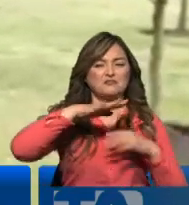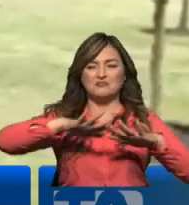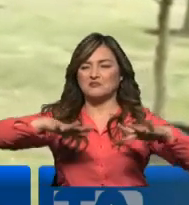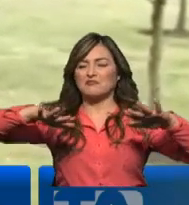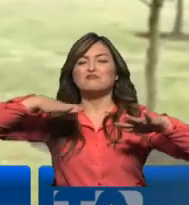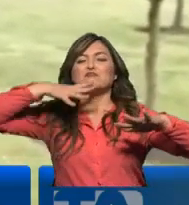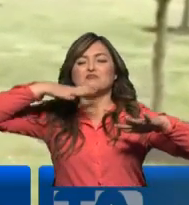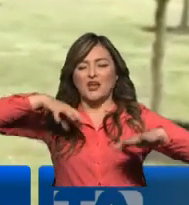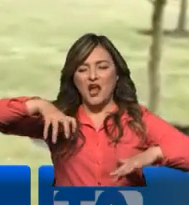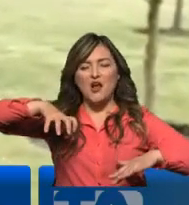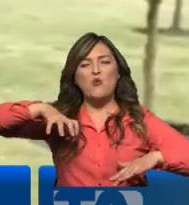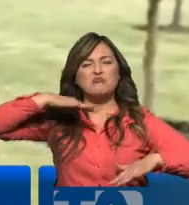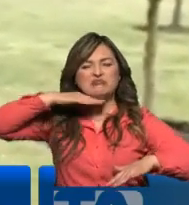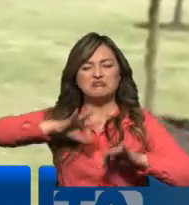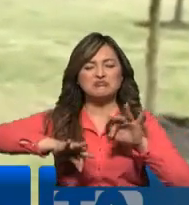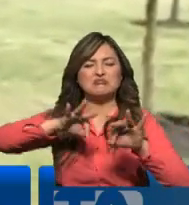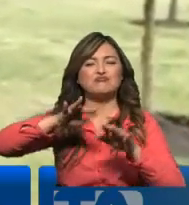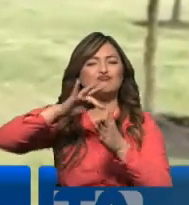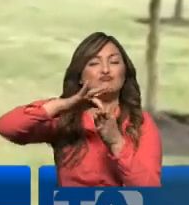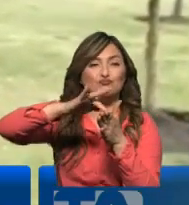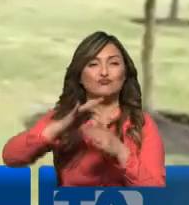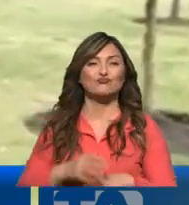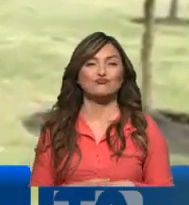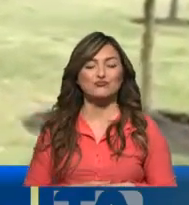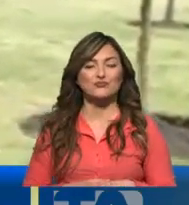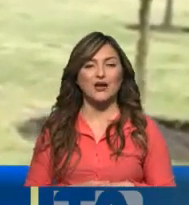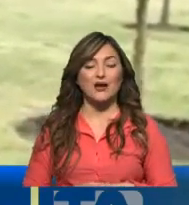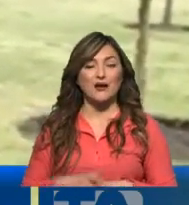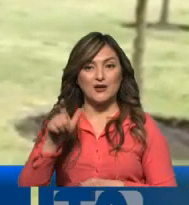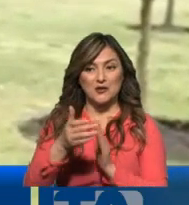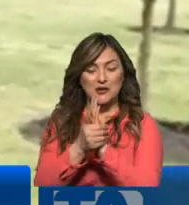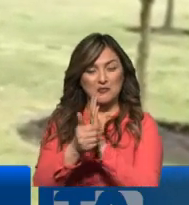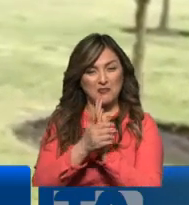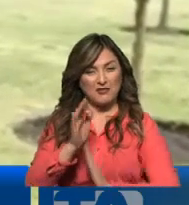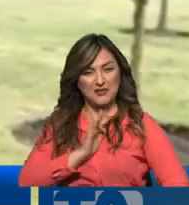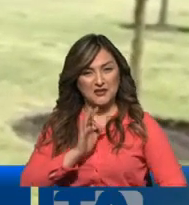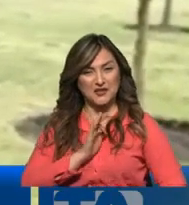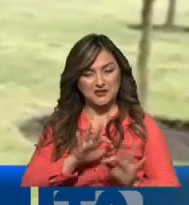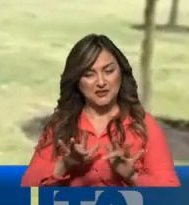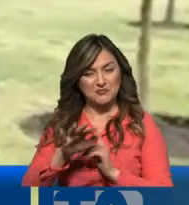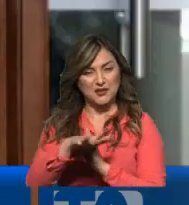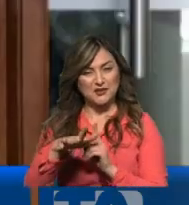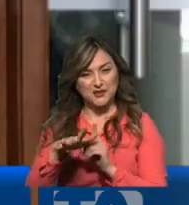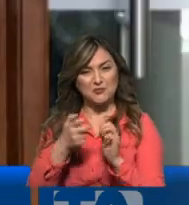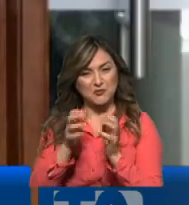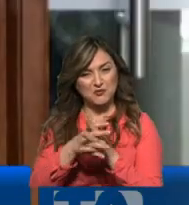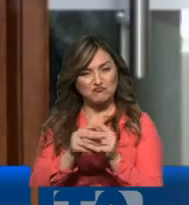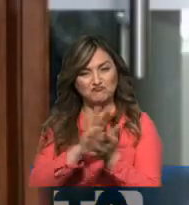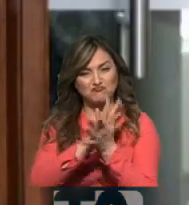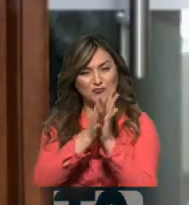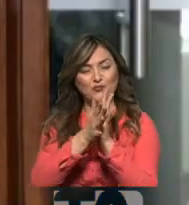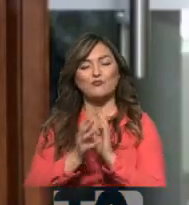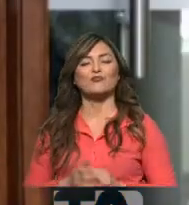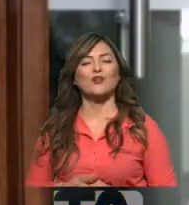del agua, ahora están justamente en peligro porque no hay la capacidad técnica en la Secretaría de Ambiente para poder solucionar estos problemas. Para la experta en